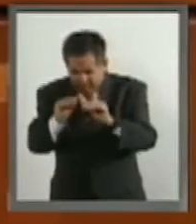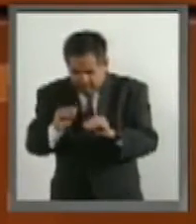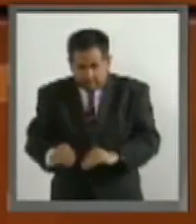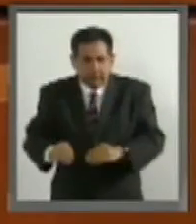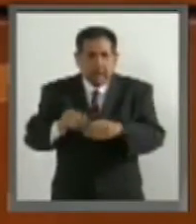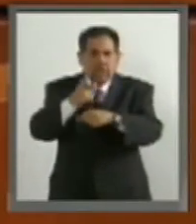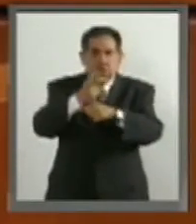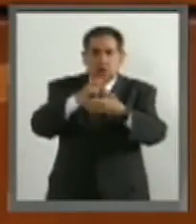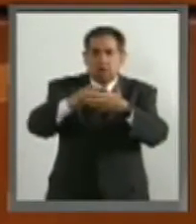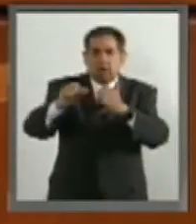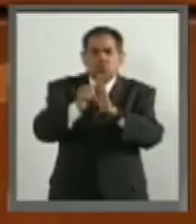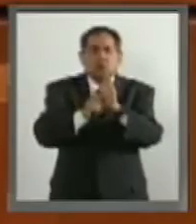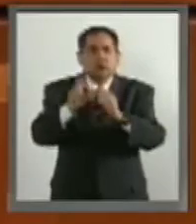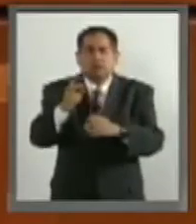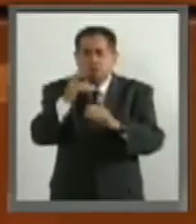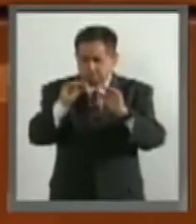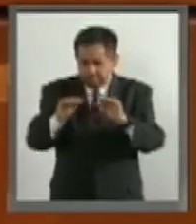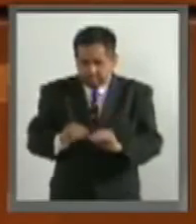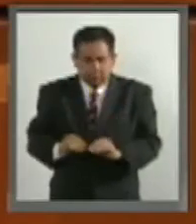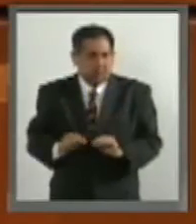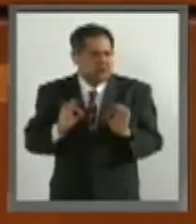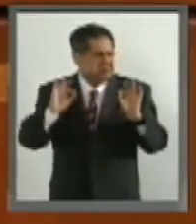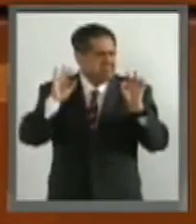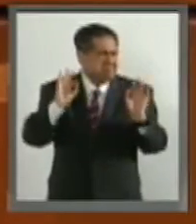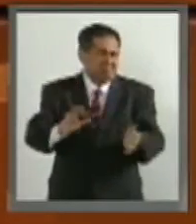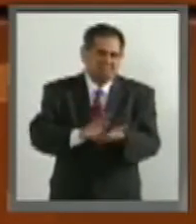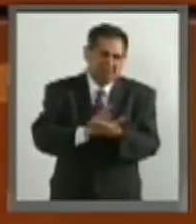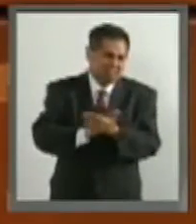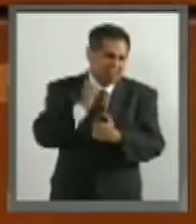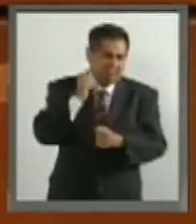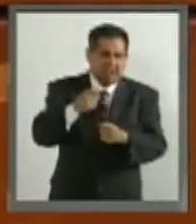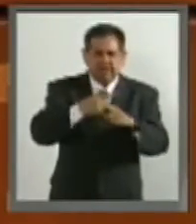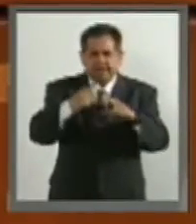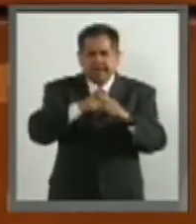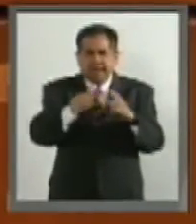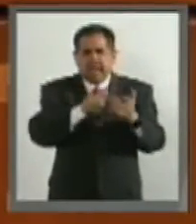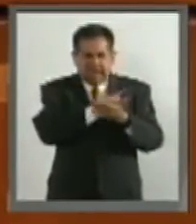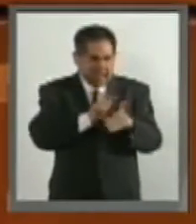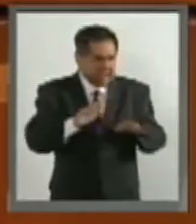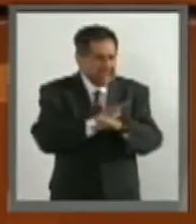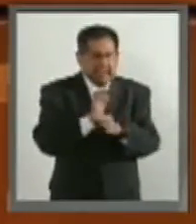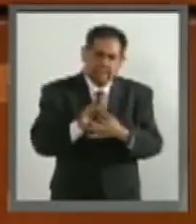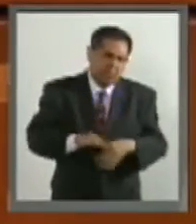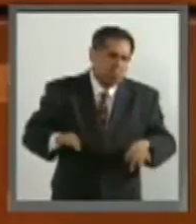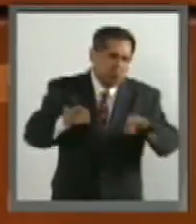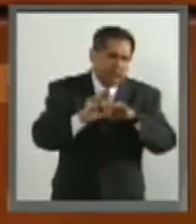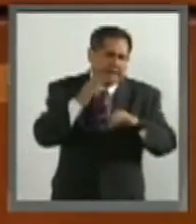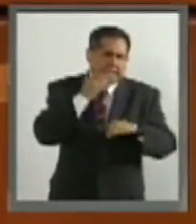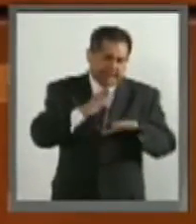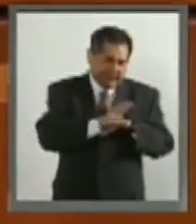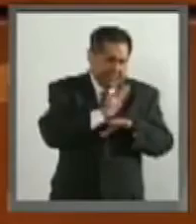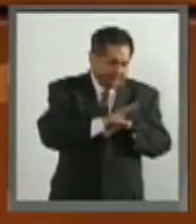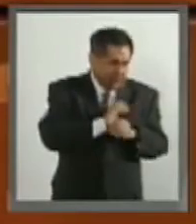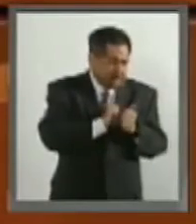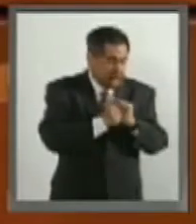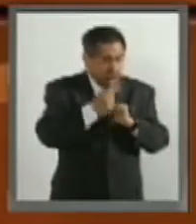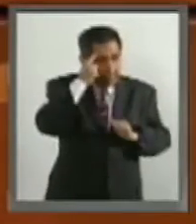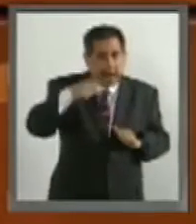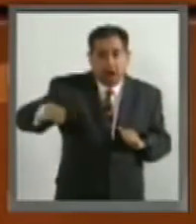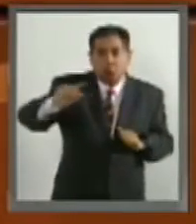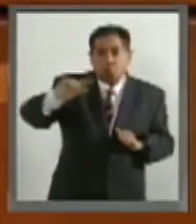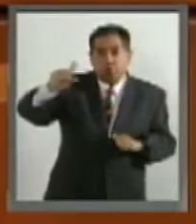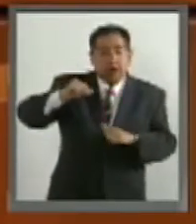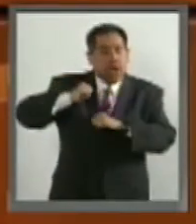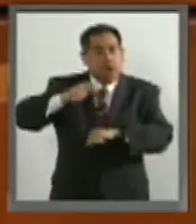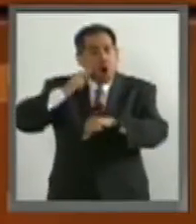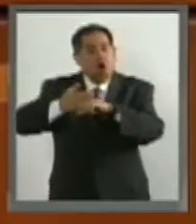del artículo 32. En todos sus méritos, todas las reformas son muy importantes, obligan a las autoridades a